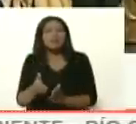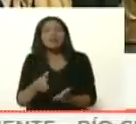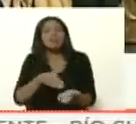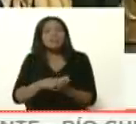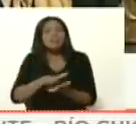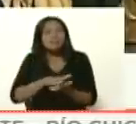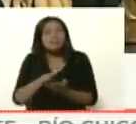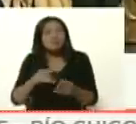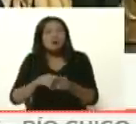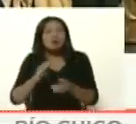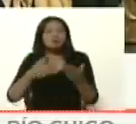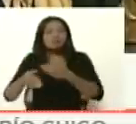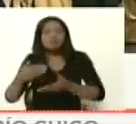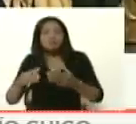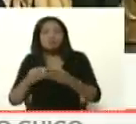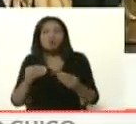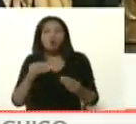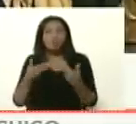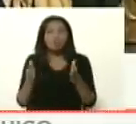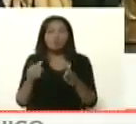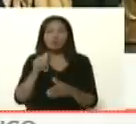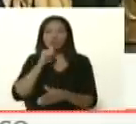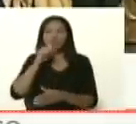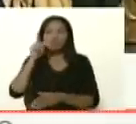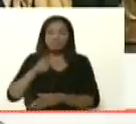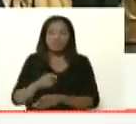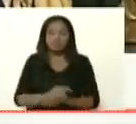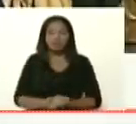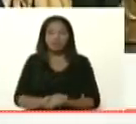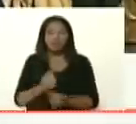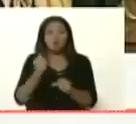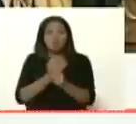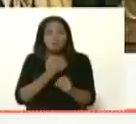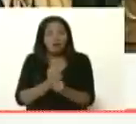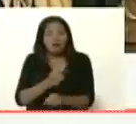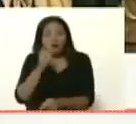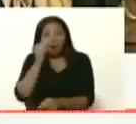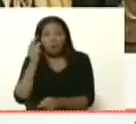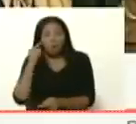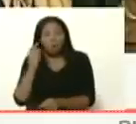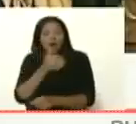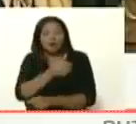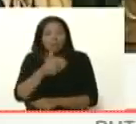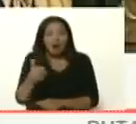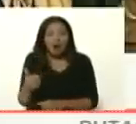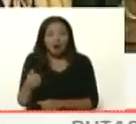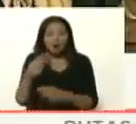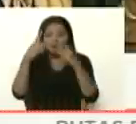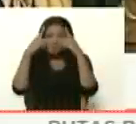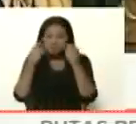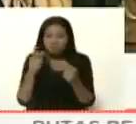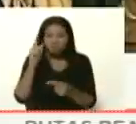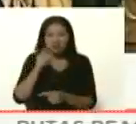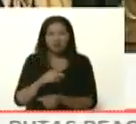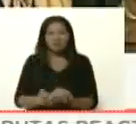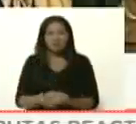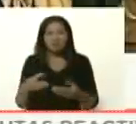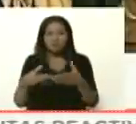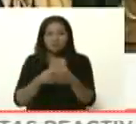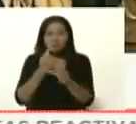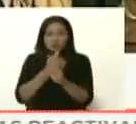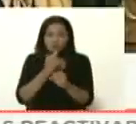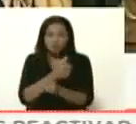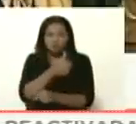y el funcionamiento de todos los servicios públicos? Los trabajadores, las trabajadoras, los profesionales, la clase obrera